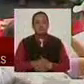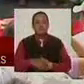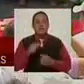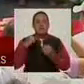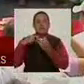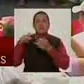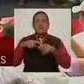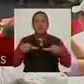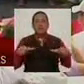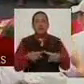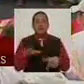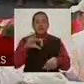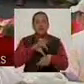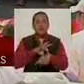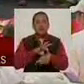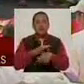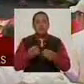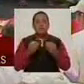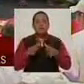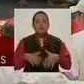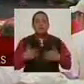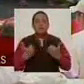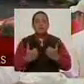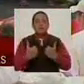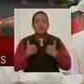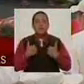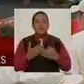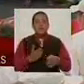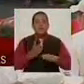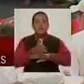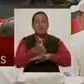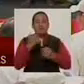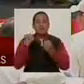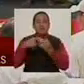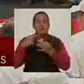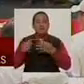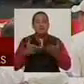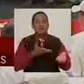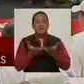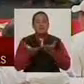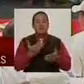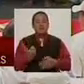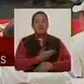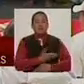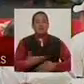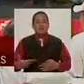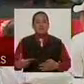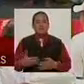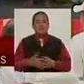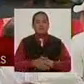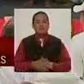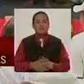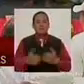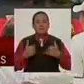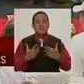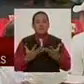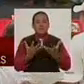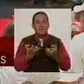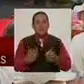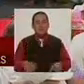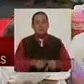salud, para poder tener acceso a los diferentes servicios del Estado. Quiero también